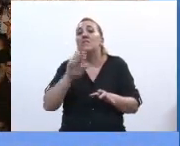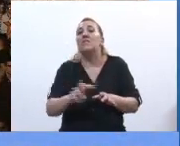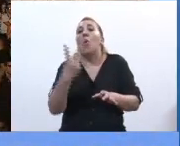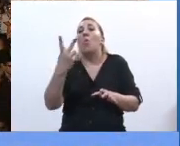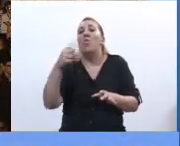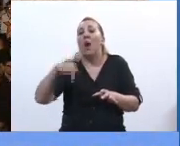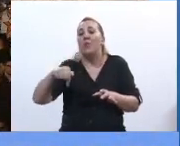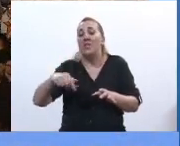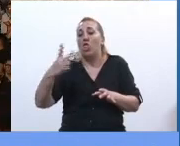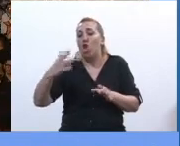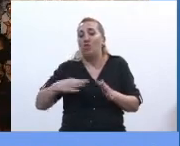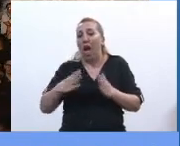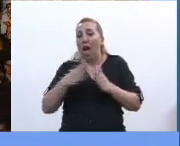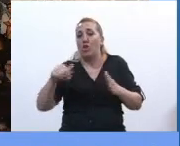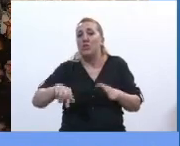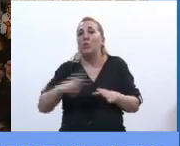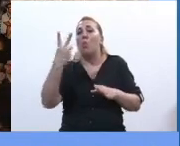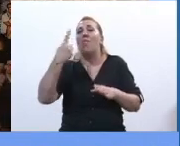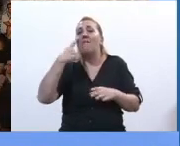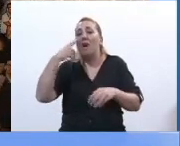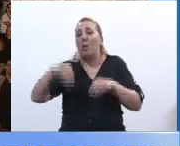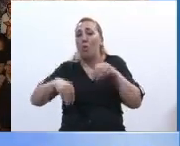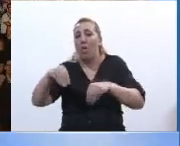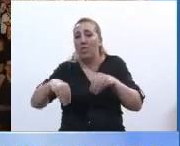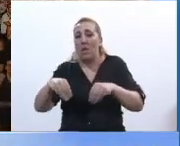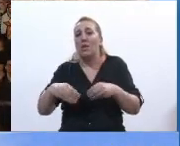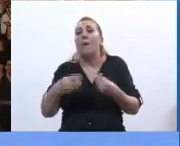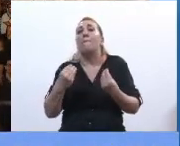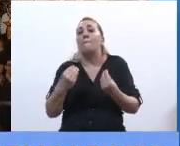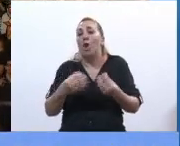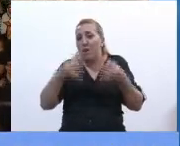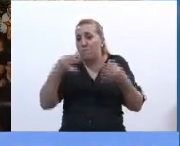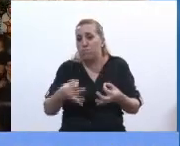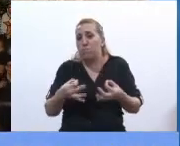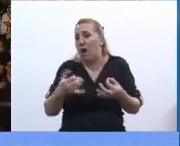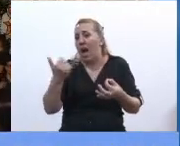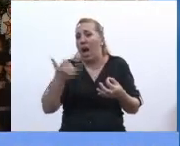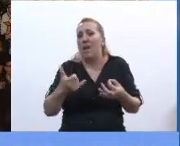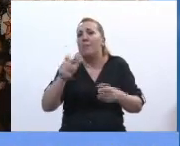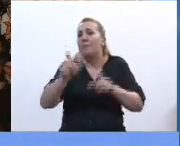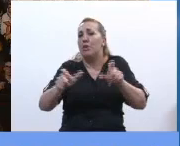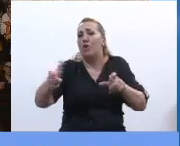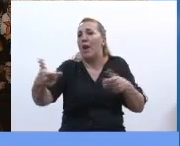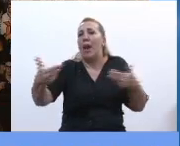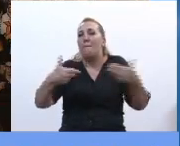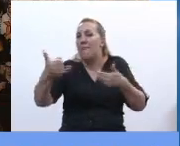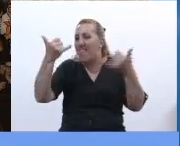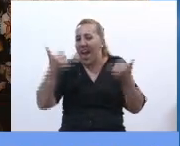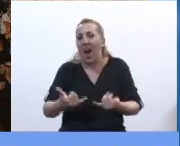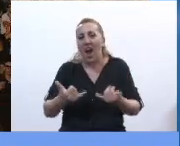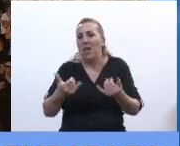vez en tres años en dos años porque precisamente hay una demanda porque hay